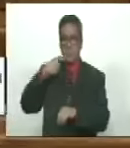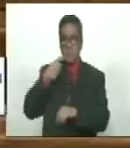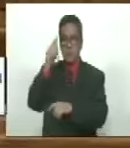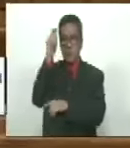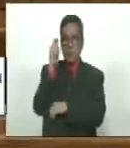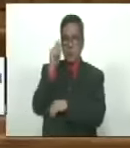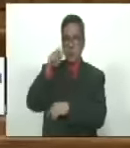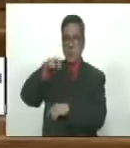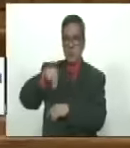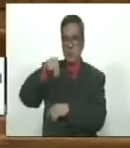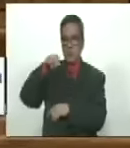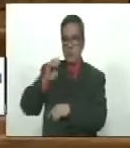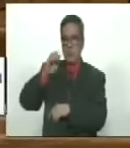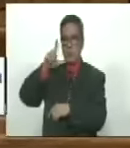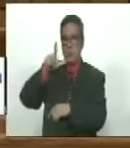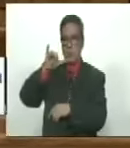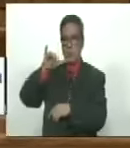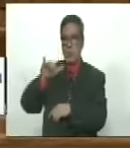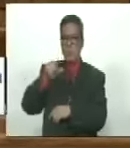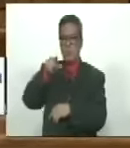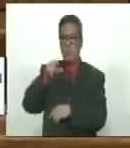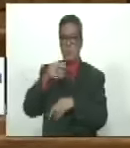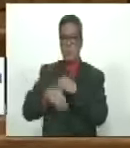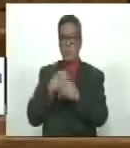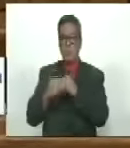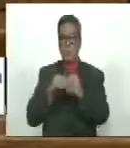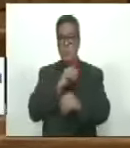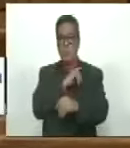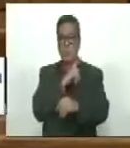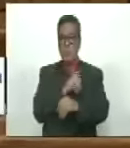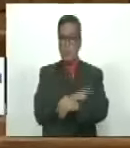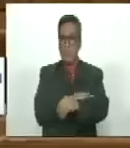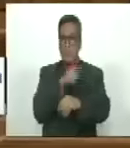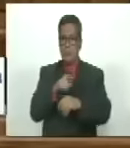a la diputada Noelí Pocaterra, que tiene que decirnos algo desde la fuerza